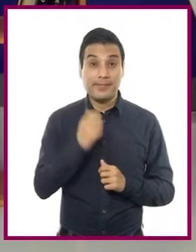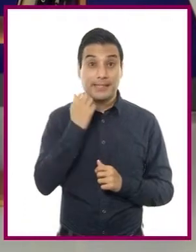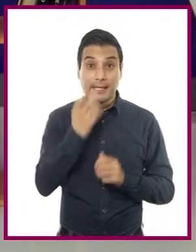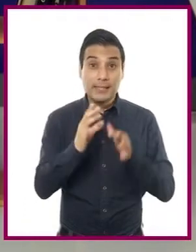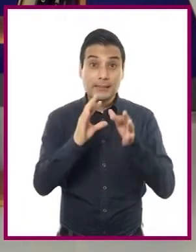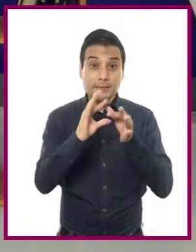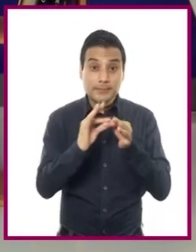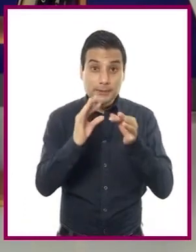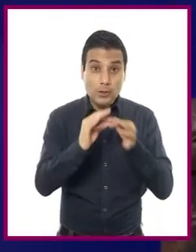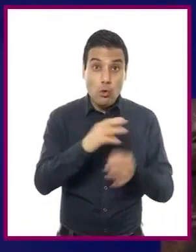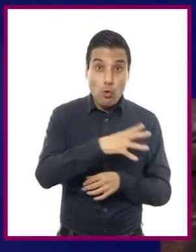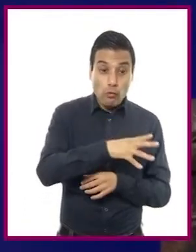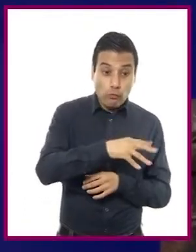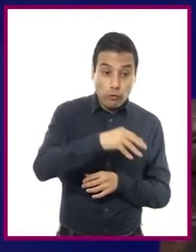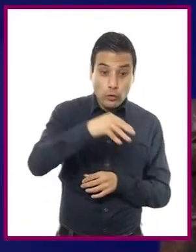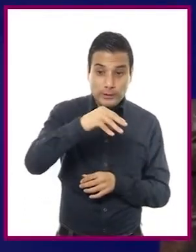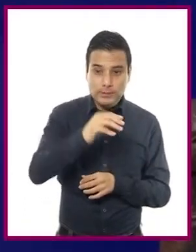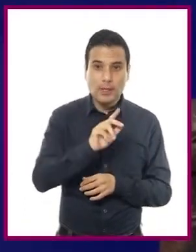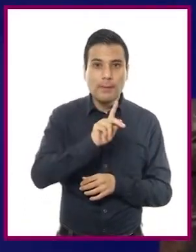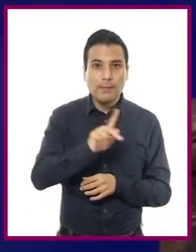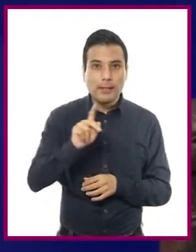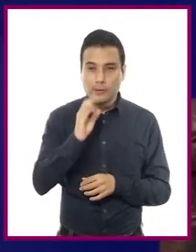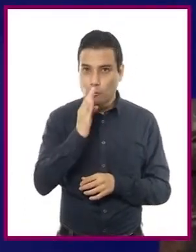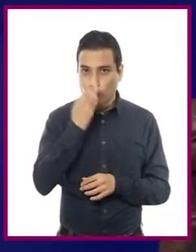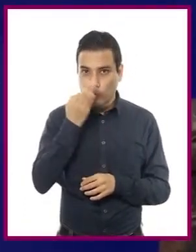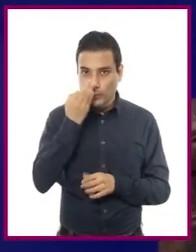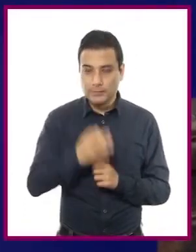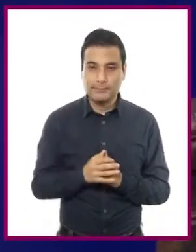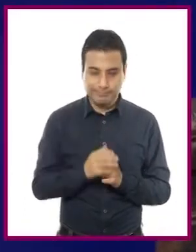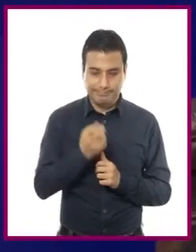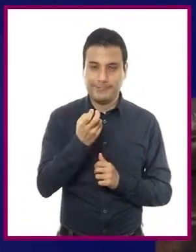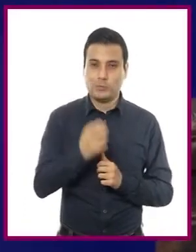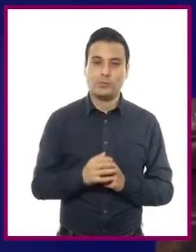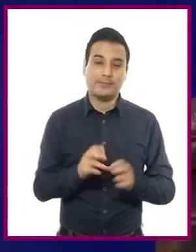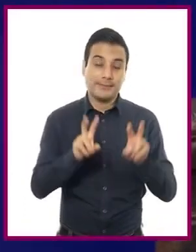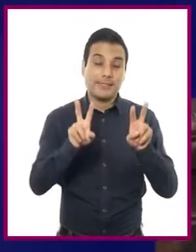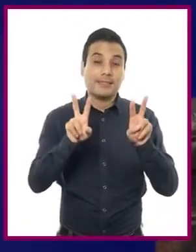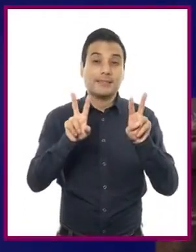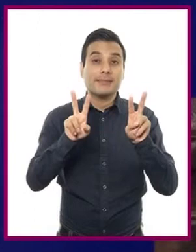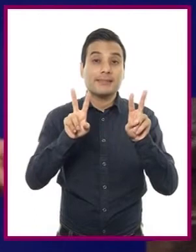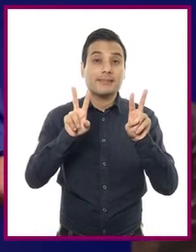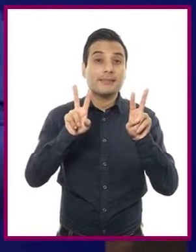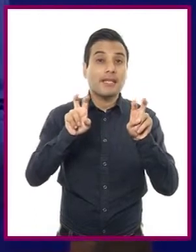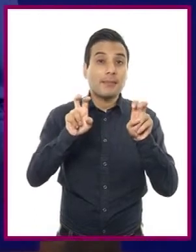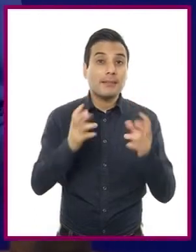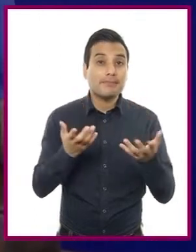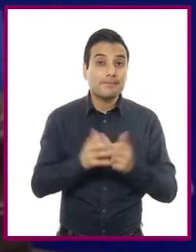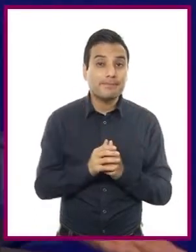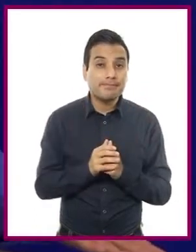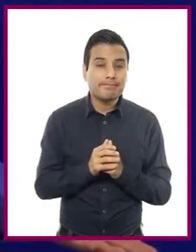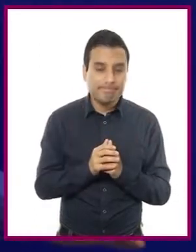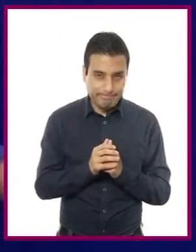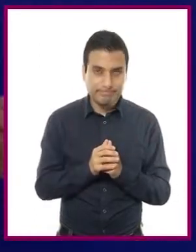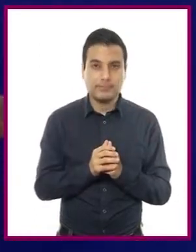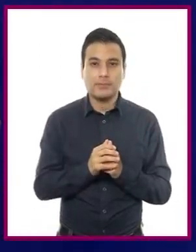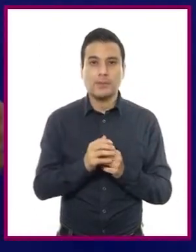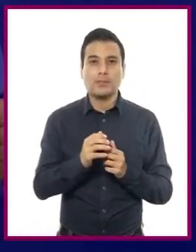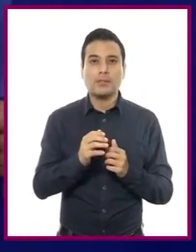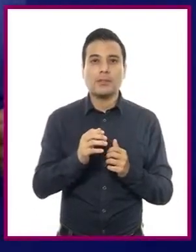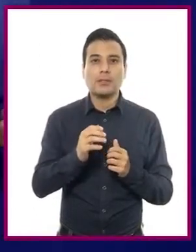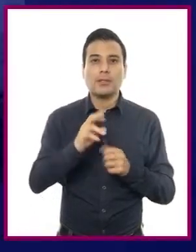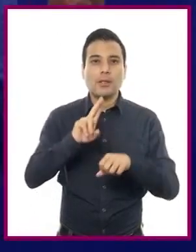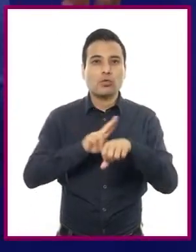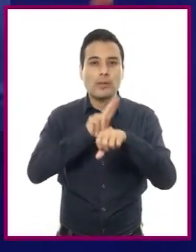comparándolas con las flores. Por supuesto, y el tema principal es la contemplación de la naturaleza,